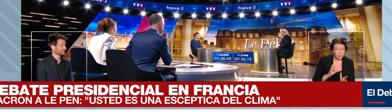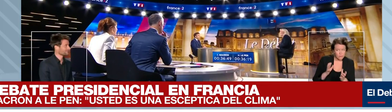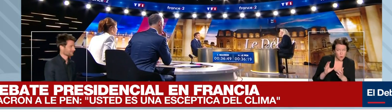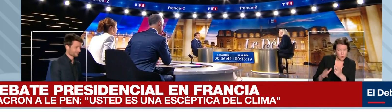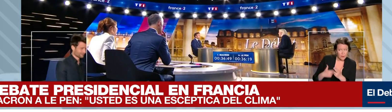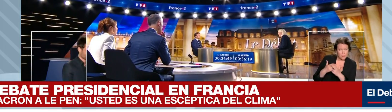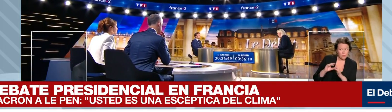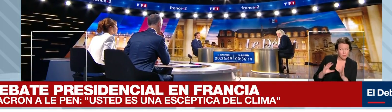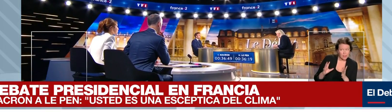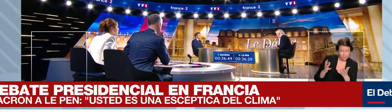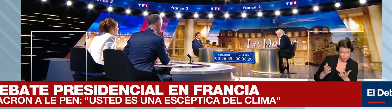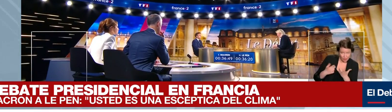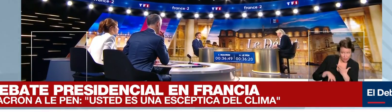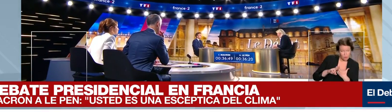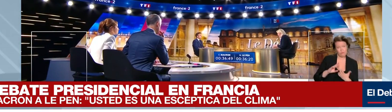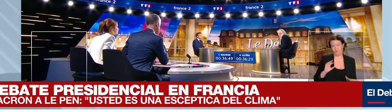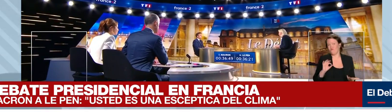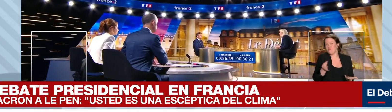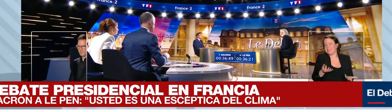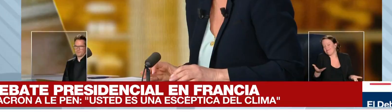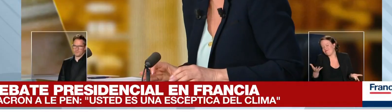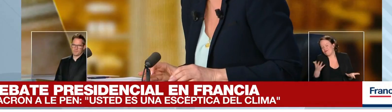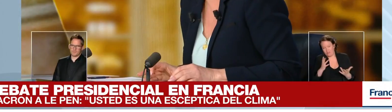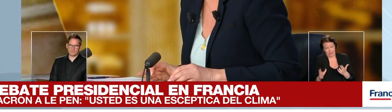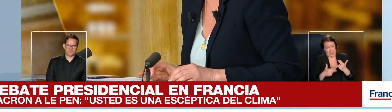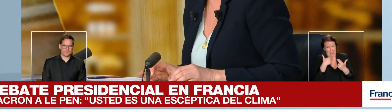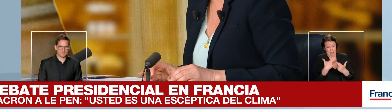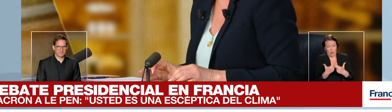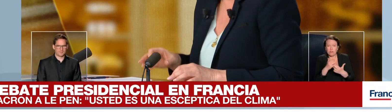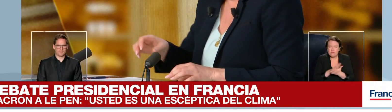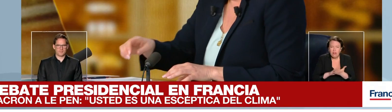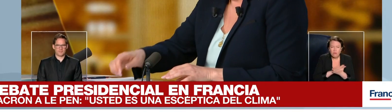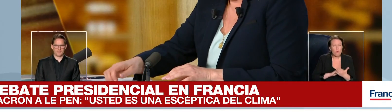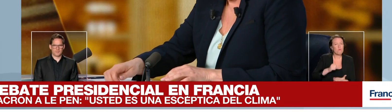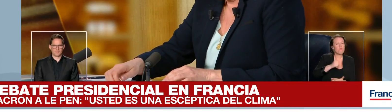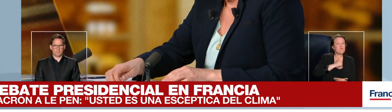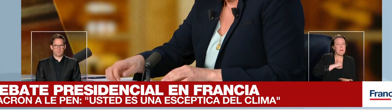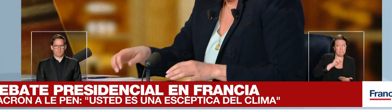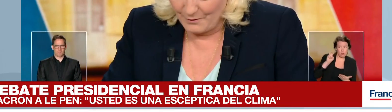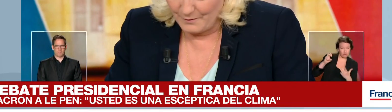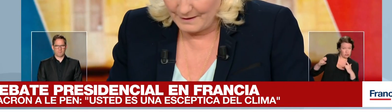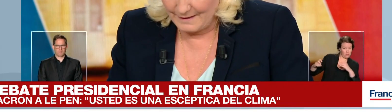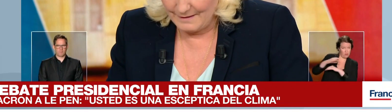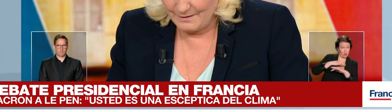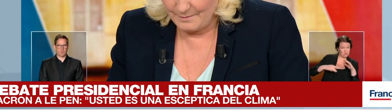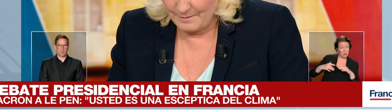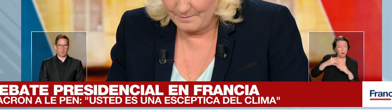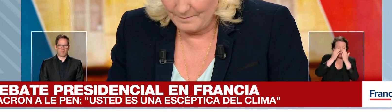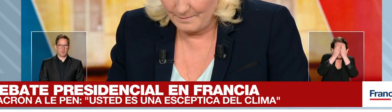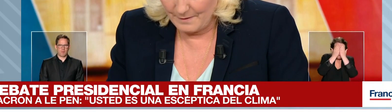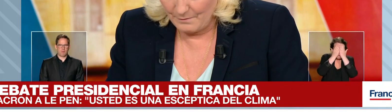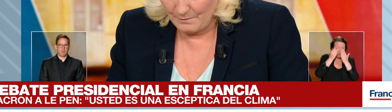Marine Le Pen, ¿usted quiere responder a lo que acaba de decir el señor Macron? Sí. Para nada soy escéptica con respecto al